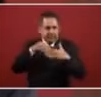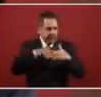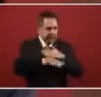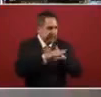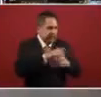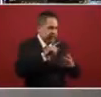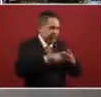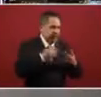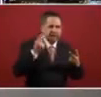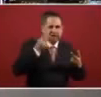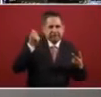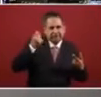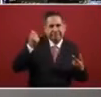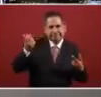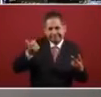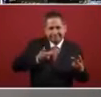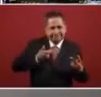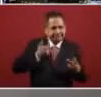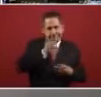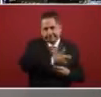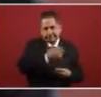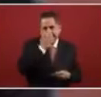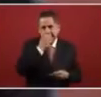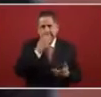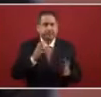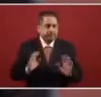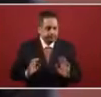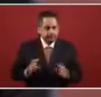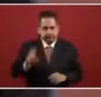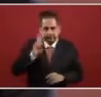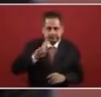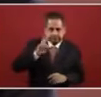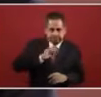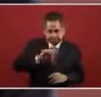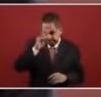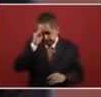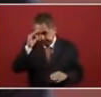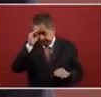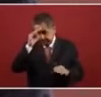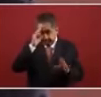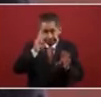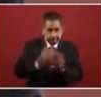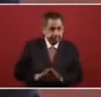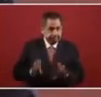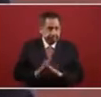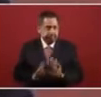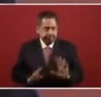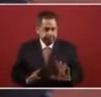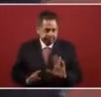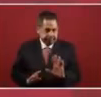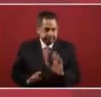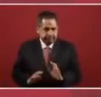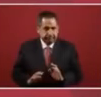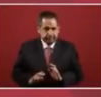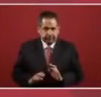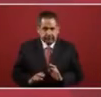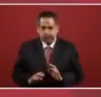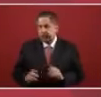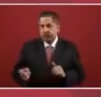beca. Entonces, eso se está considerando, pero primero